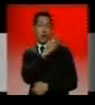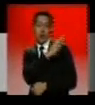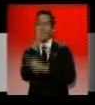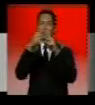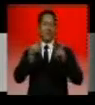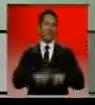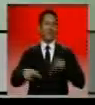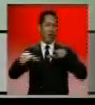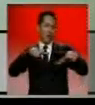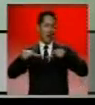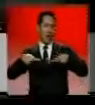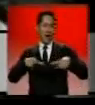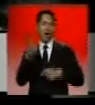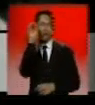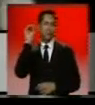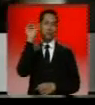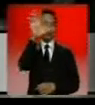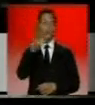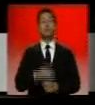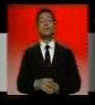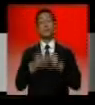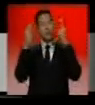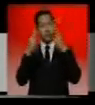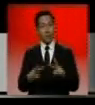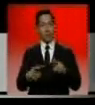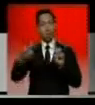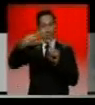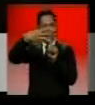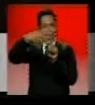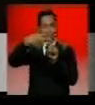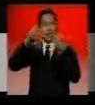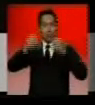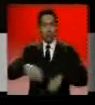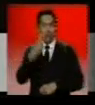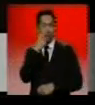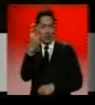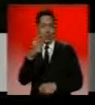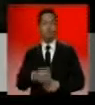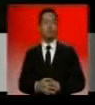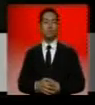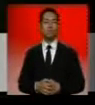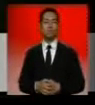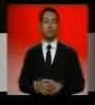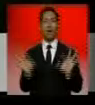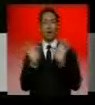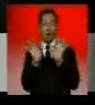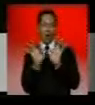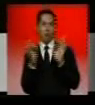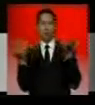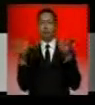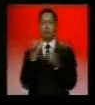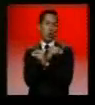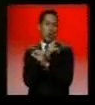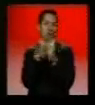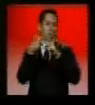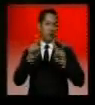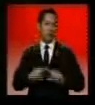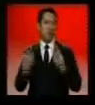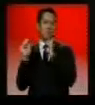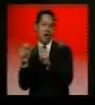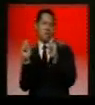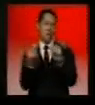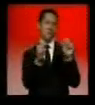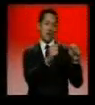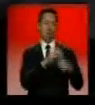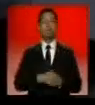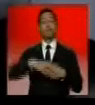espacios académicos. También estará disponible en internet y tendrá promoción en redes sociales. La Cancillería colaborará para que el